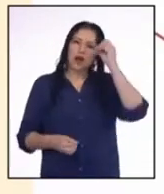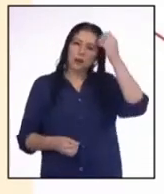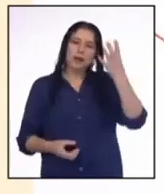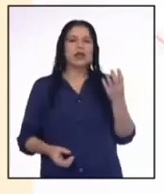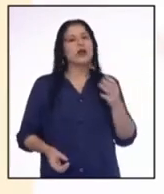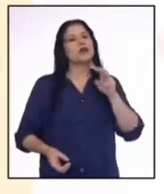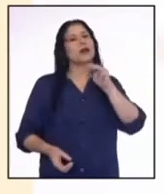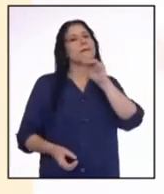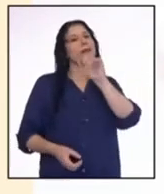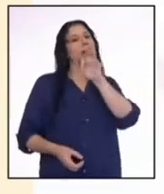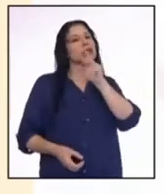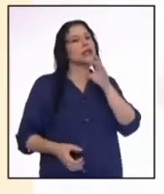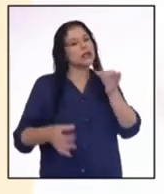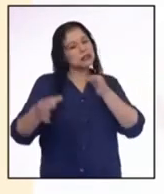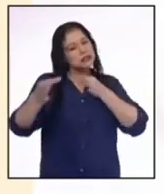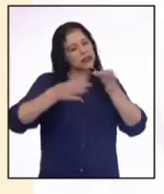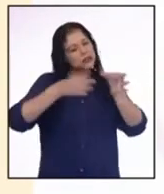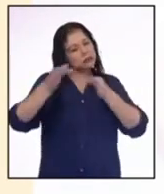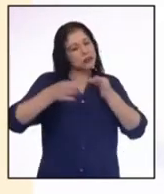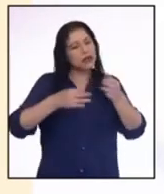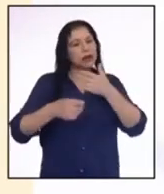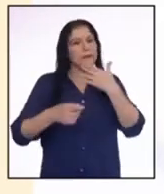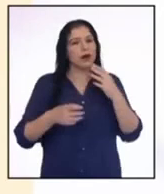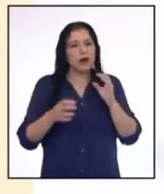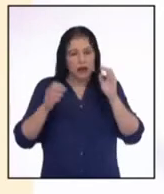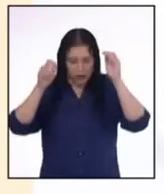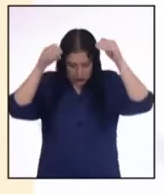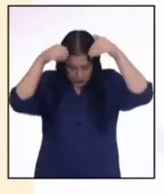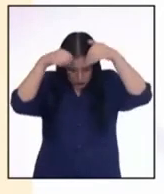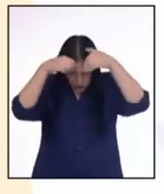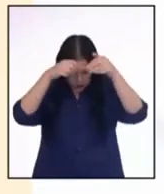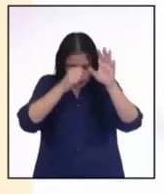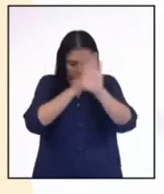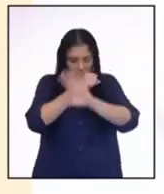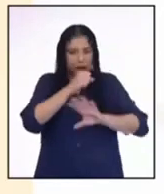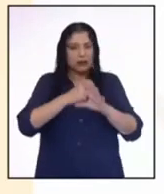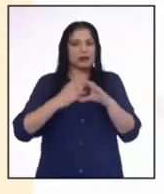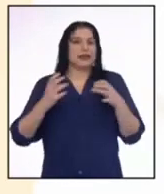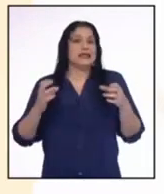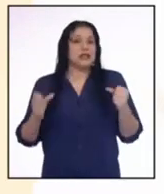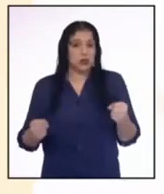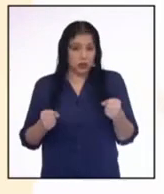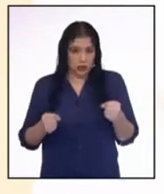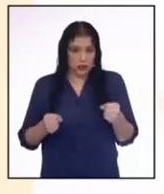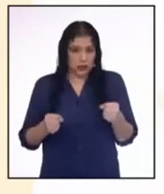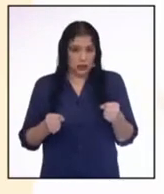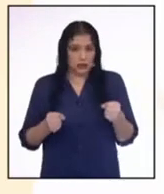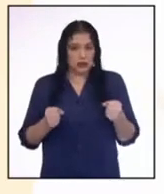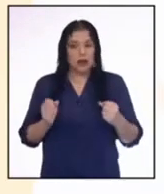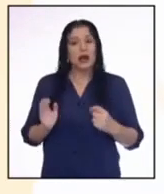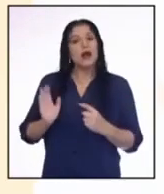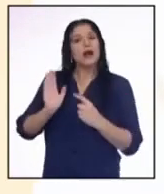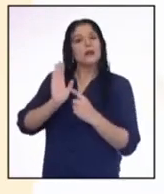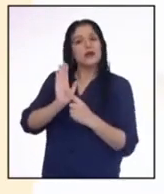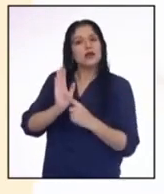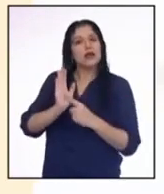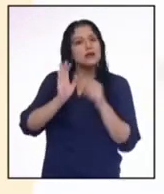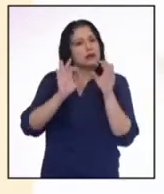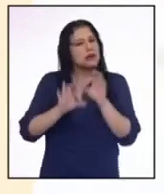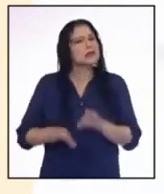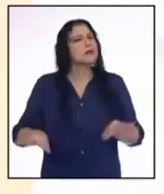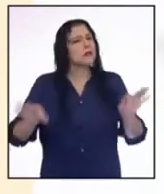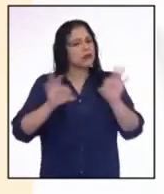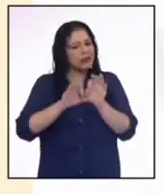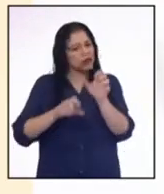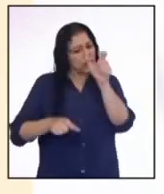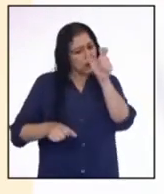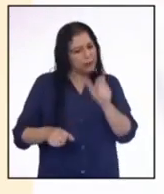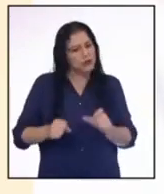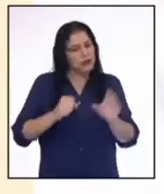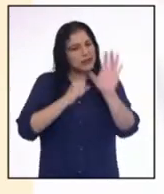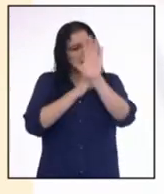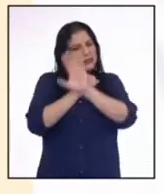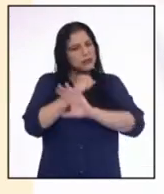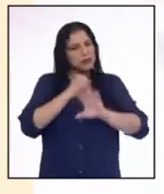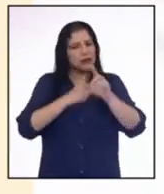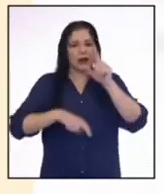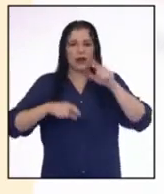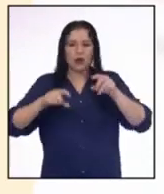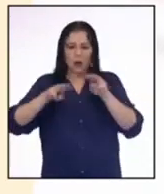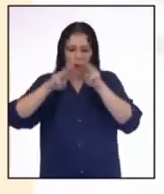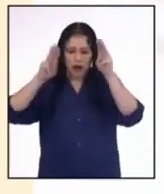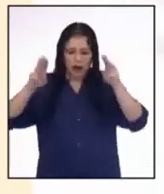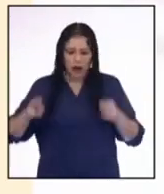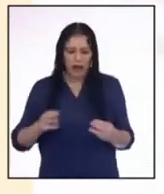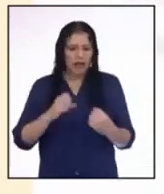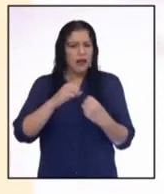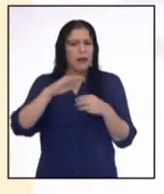José Martínez explica mejor la técnica de agacharse, cubrirse y sujetarse, resaltando que es importante que la persona se proteja debajo de un